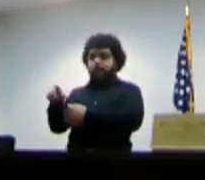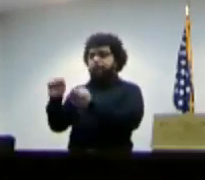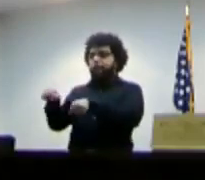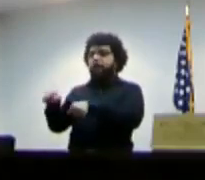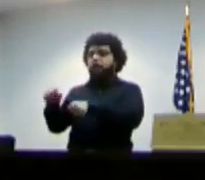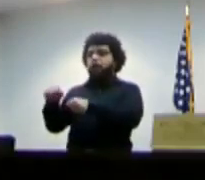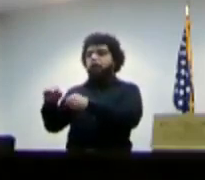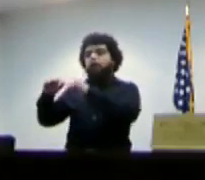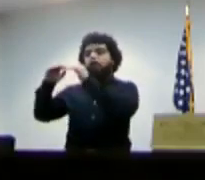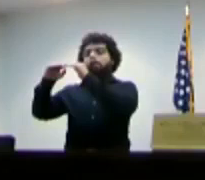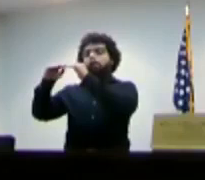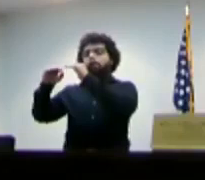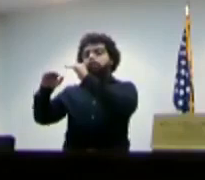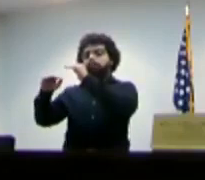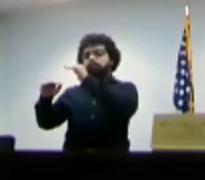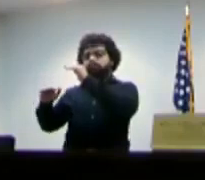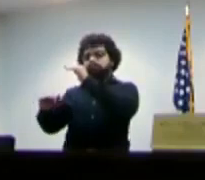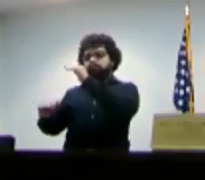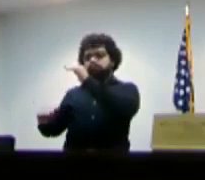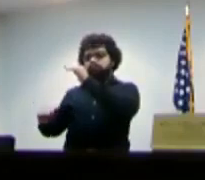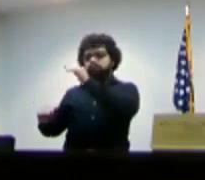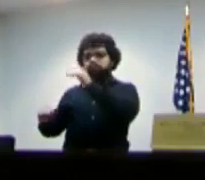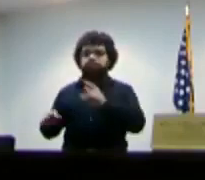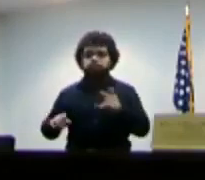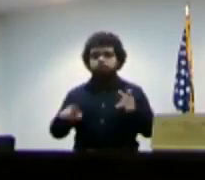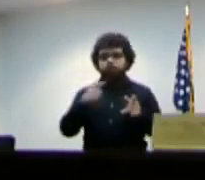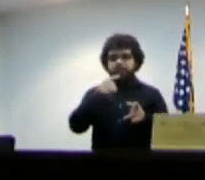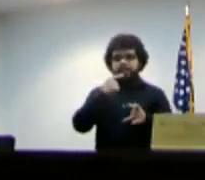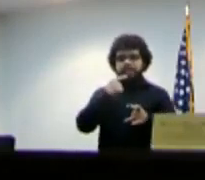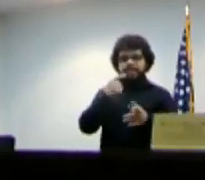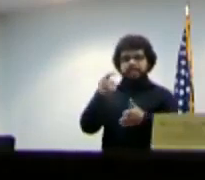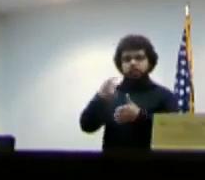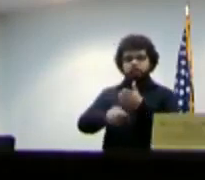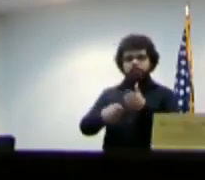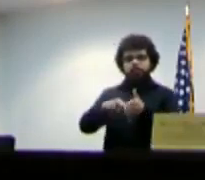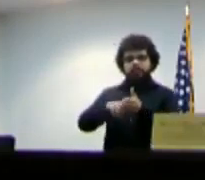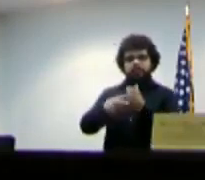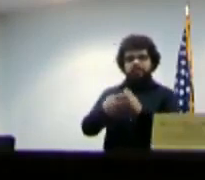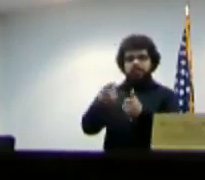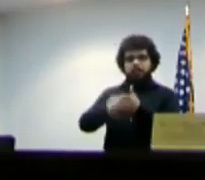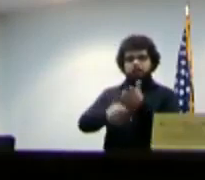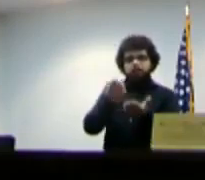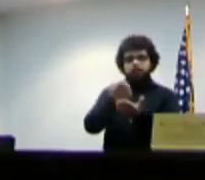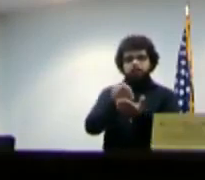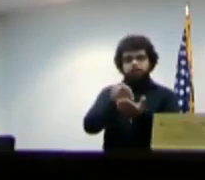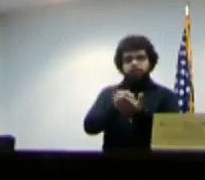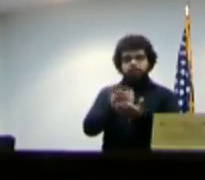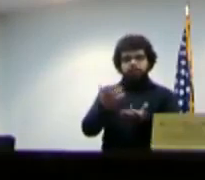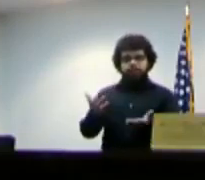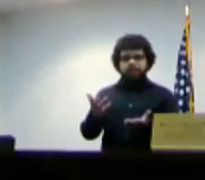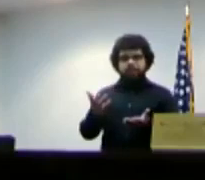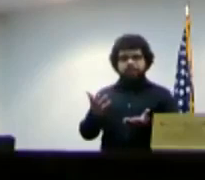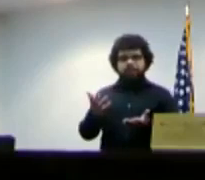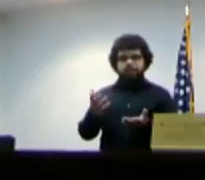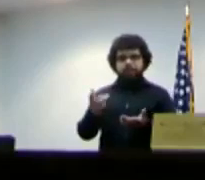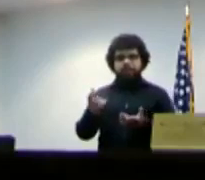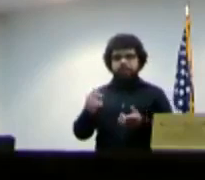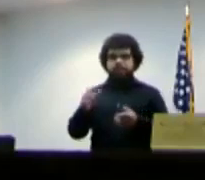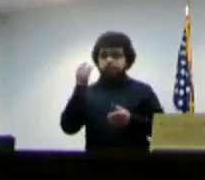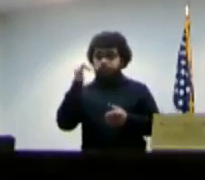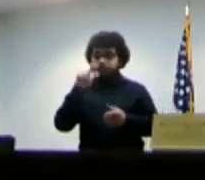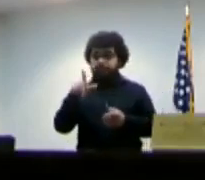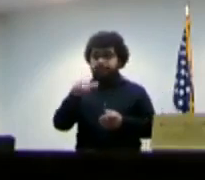Y cuando usted habla de costo, está hablando del costo económico, porque el costo en la salud de la gente que vive alrededor de AES, pues ese no